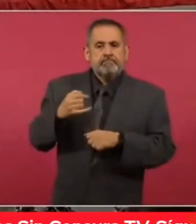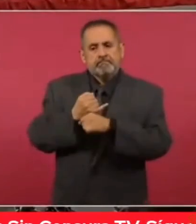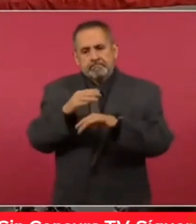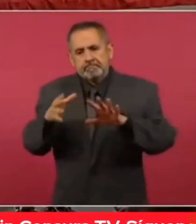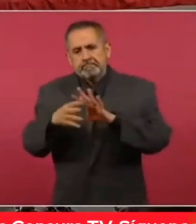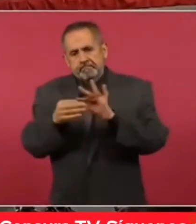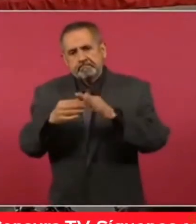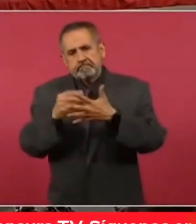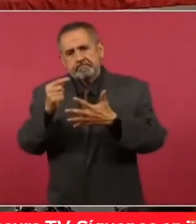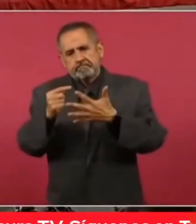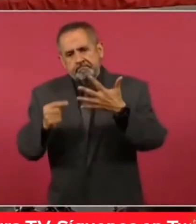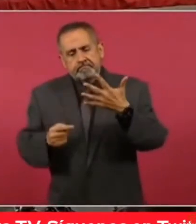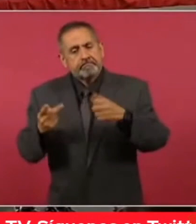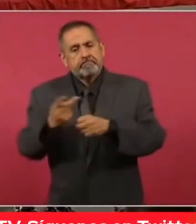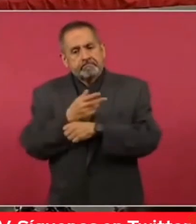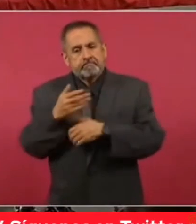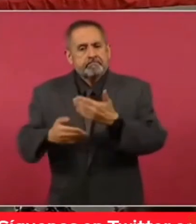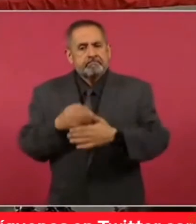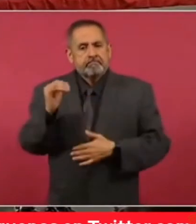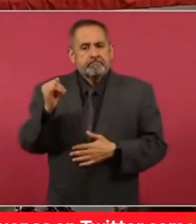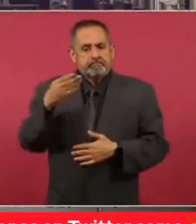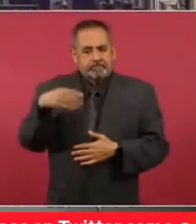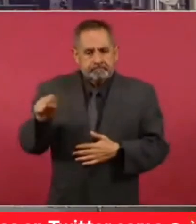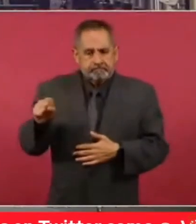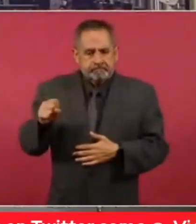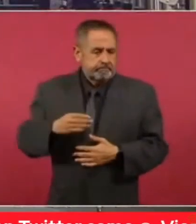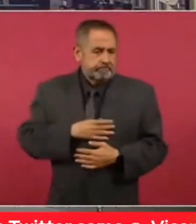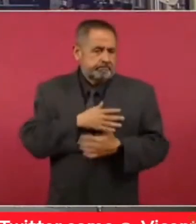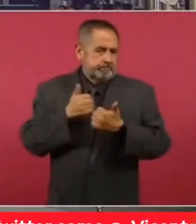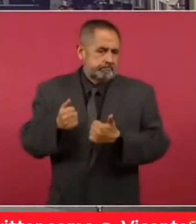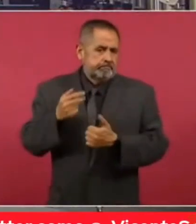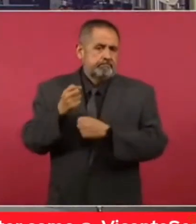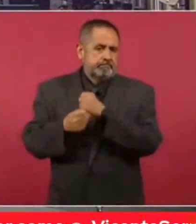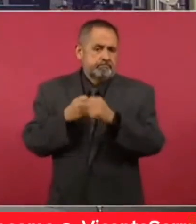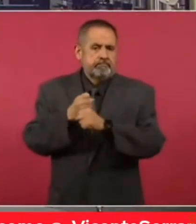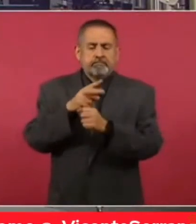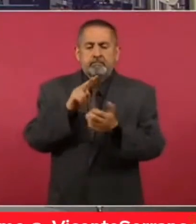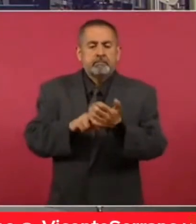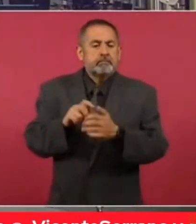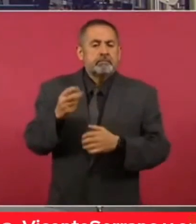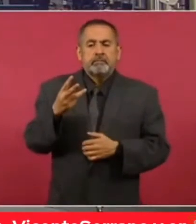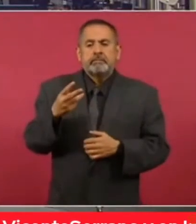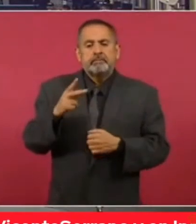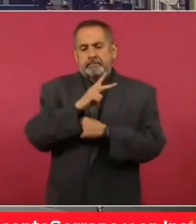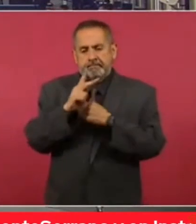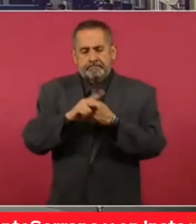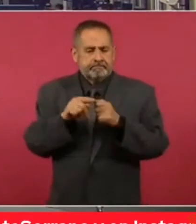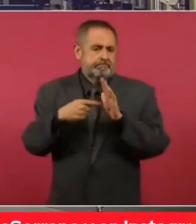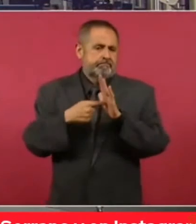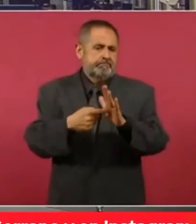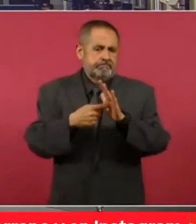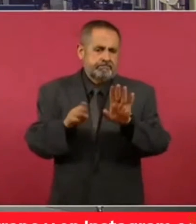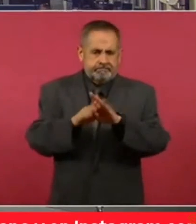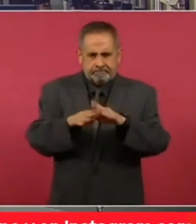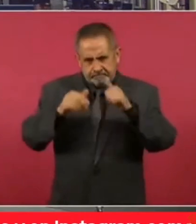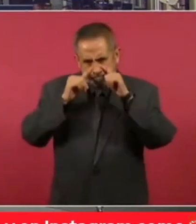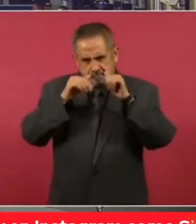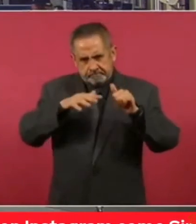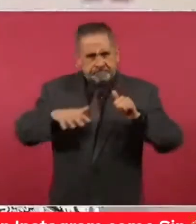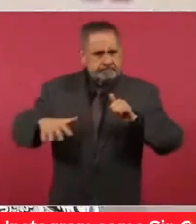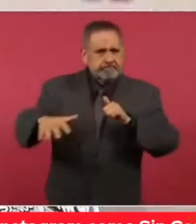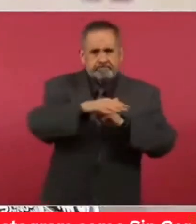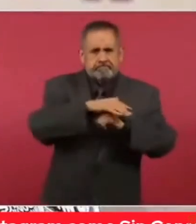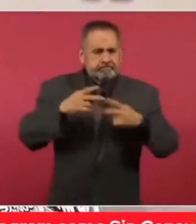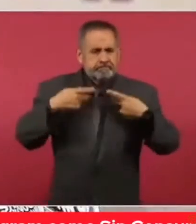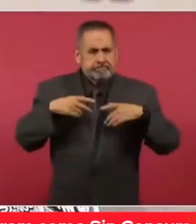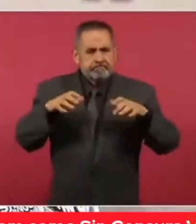continuará informando de los avances del IMSS Bienestar 2023 en el país, enfocado desde luego para atender a la